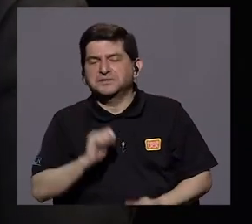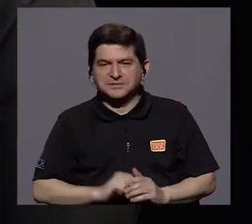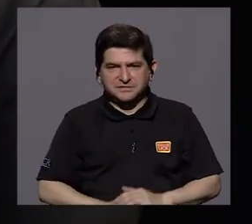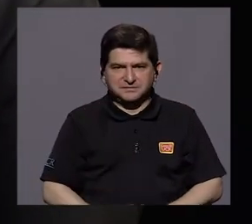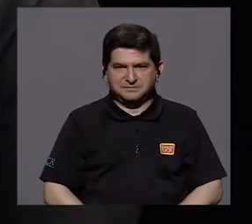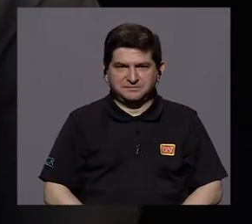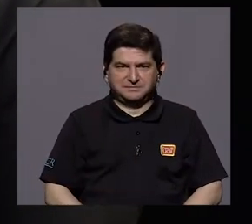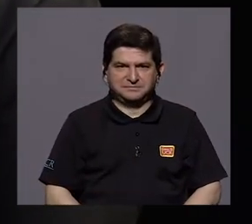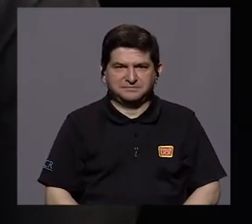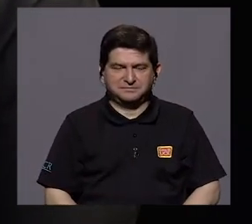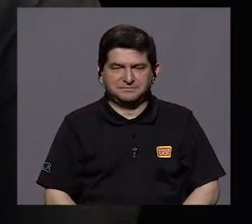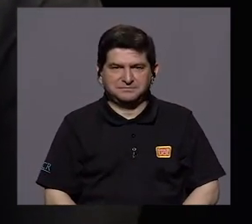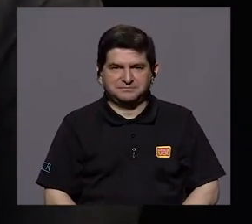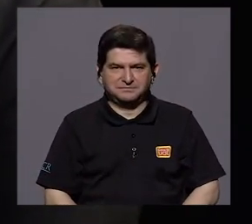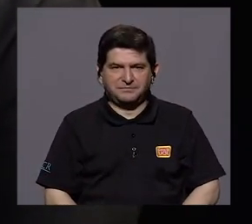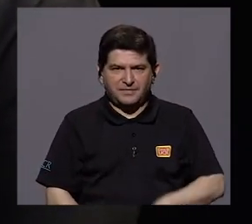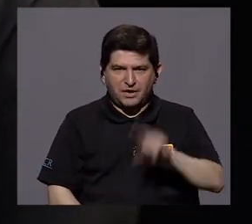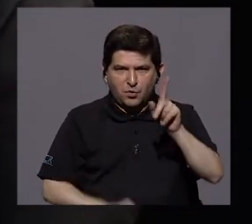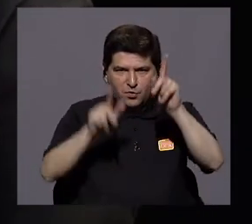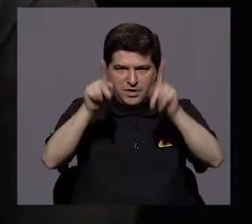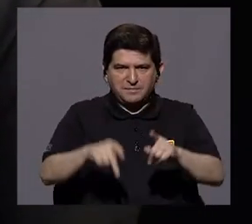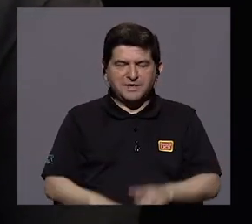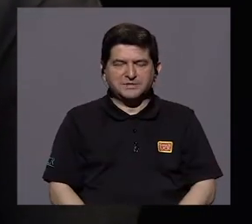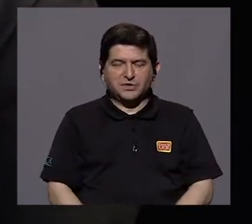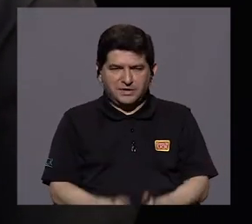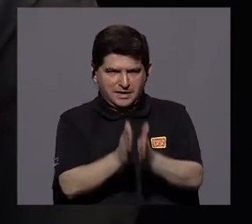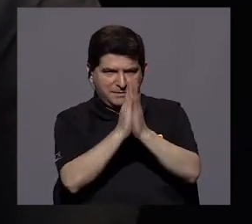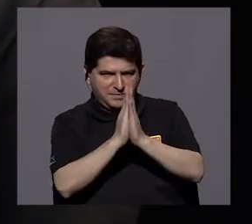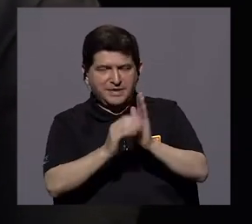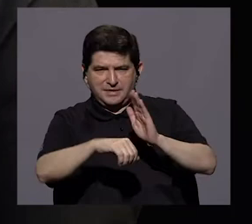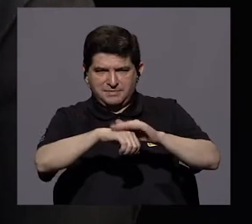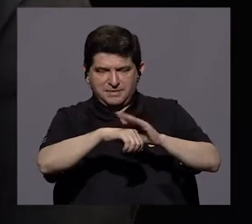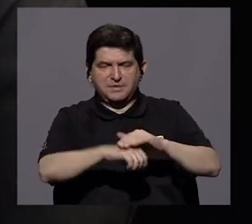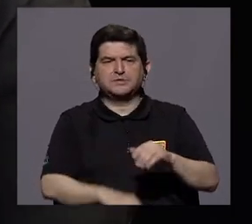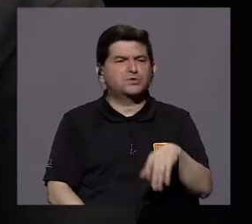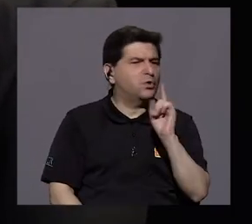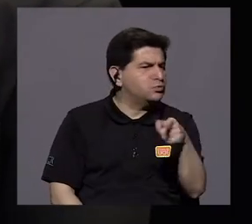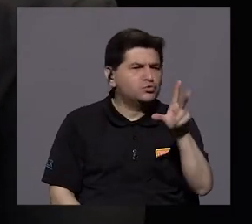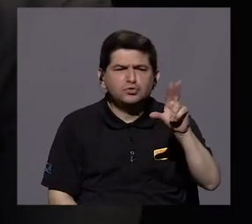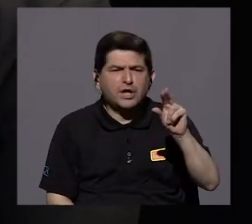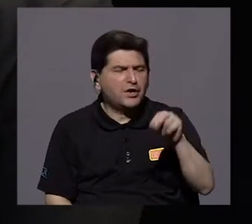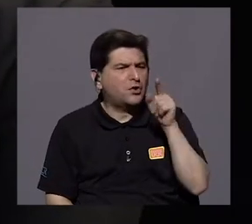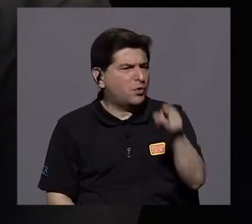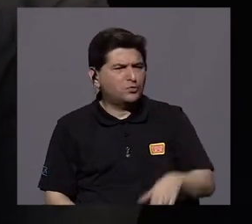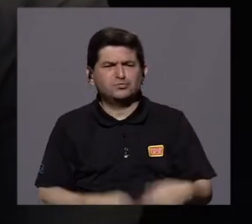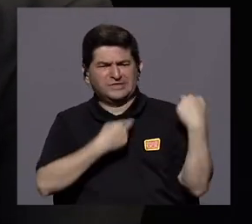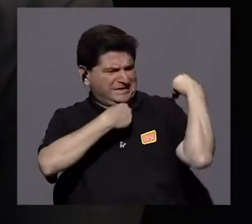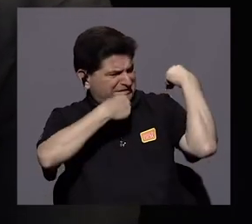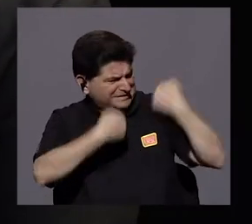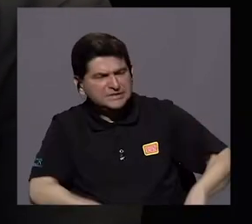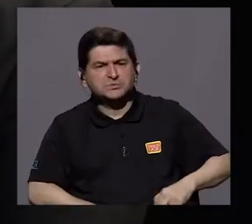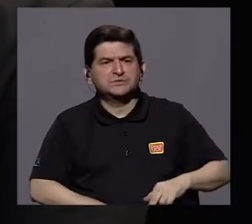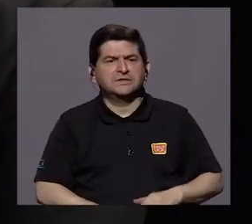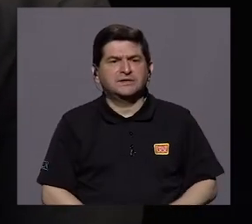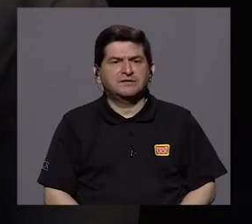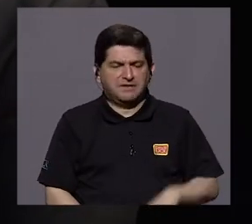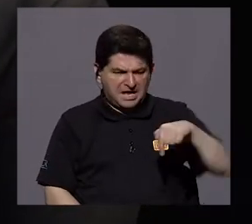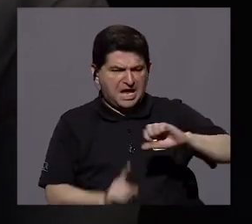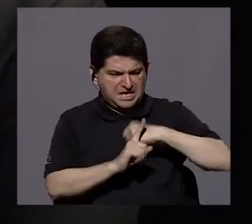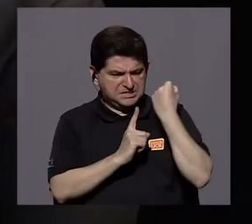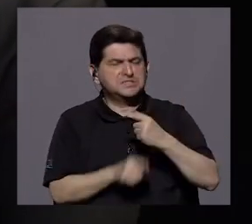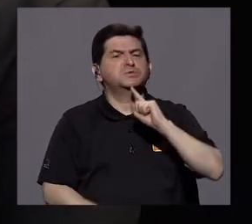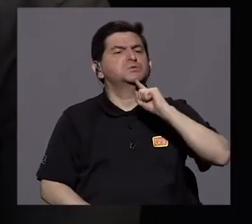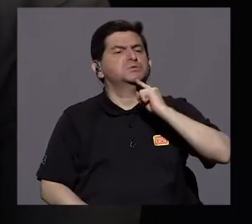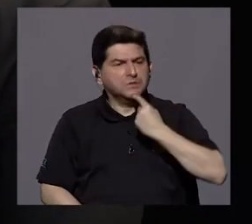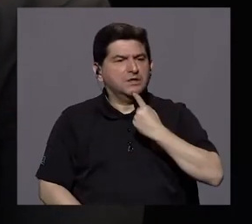etcétera. Y uno de ellos pide la palabra y le dice: no, Mario, usted no, usted es muy irresponsable y esto es